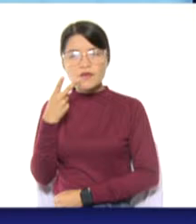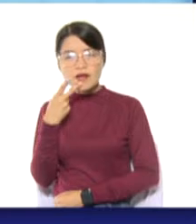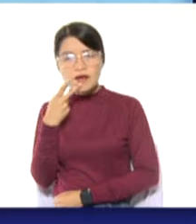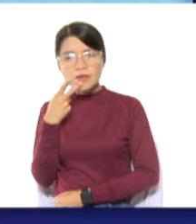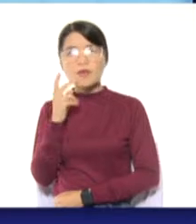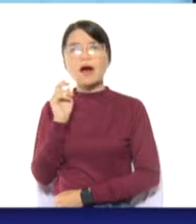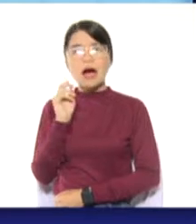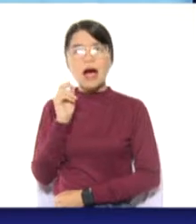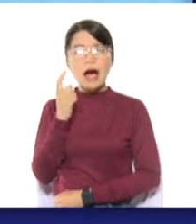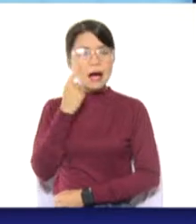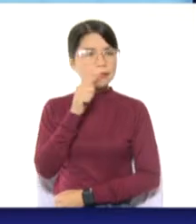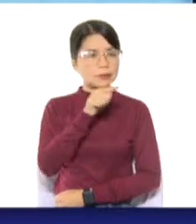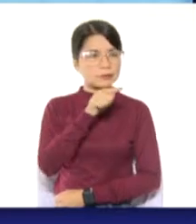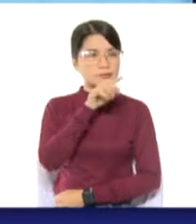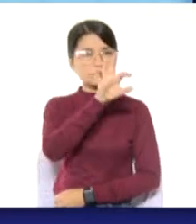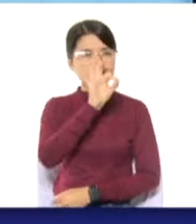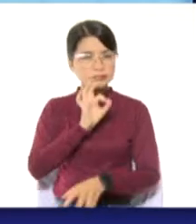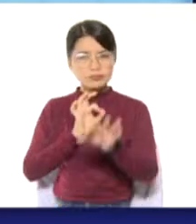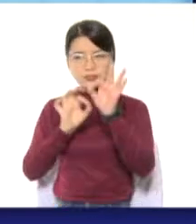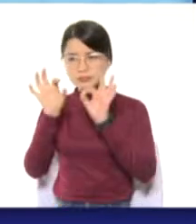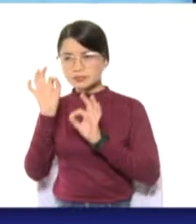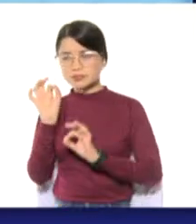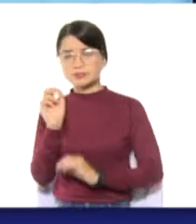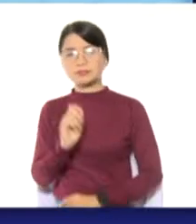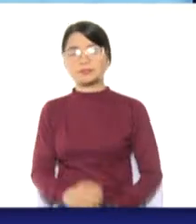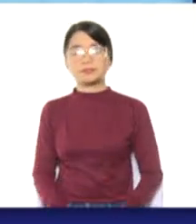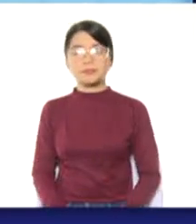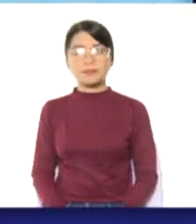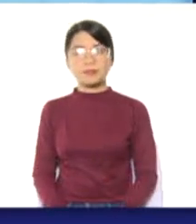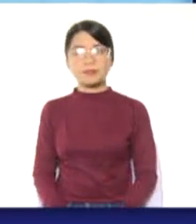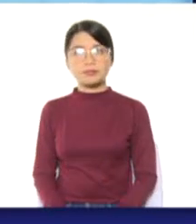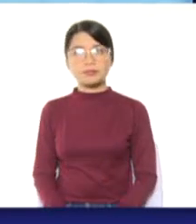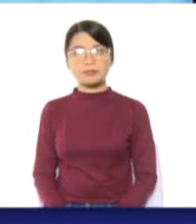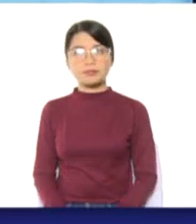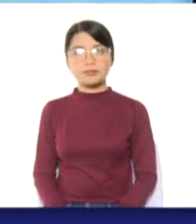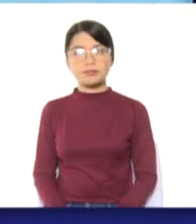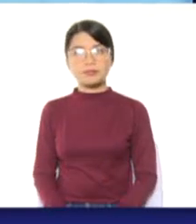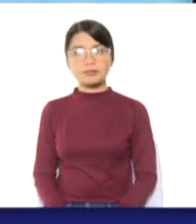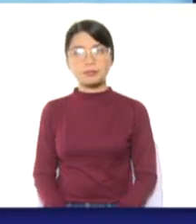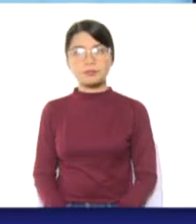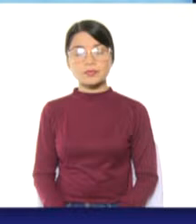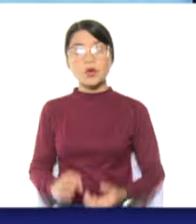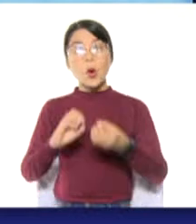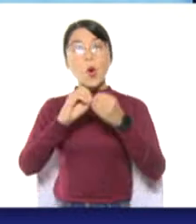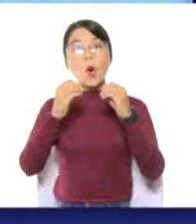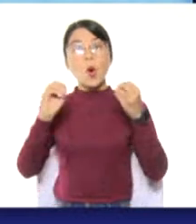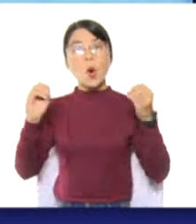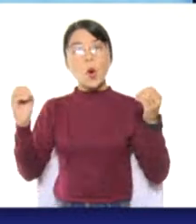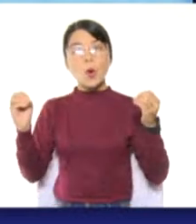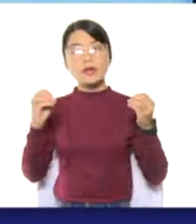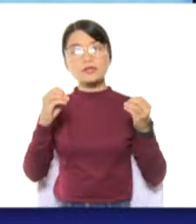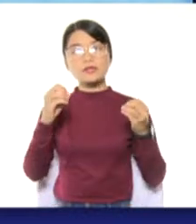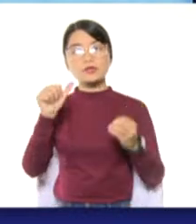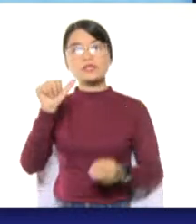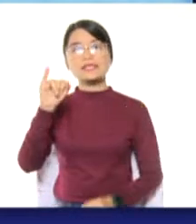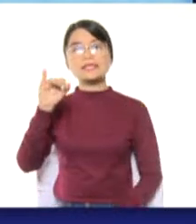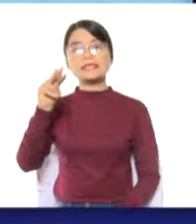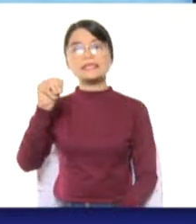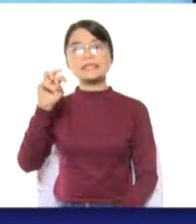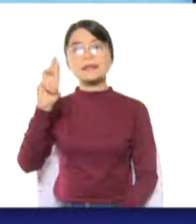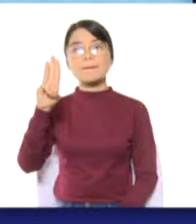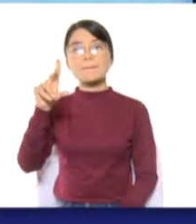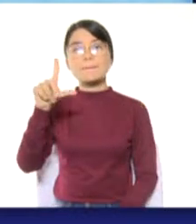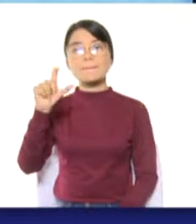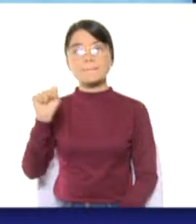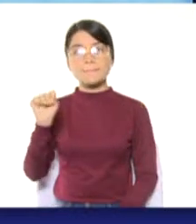trabajaremos con lo que es la oración simple y su vinculación, hablando de que la oración simple está compuesta por